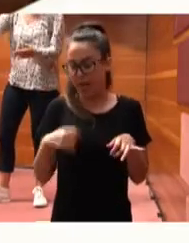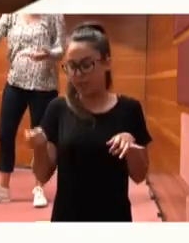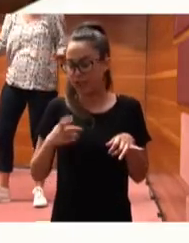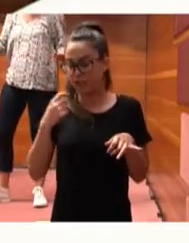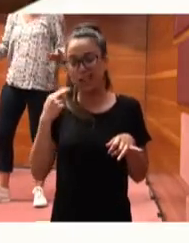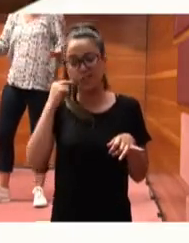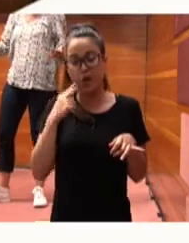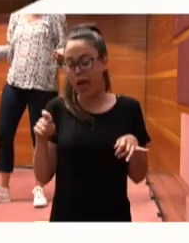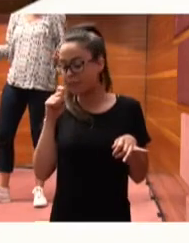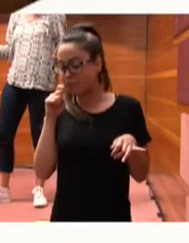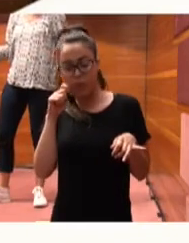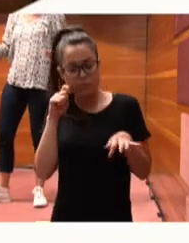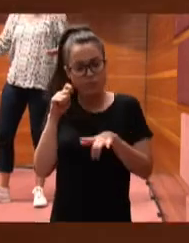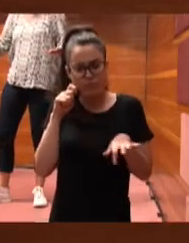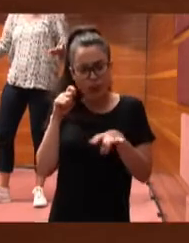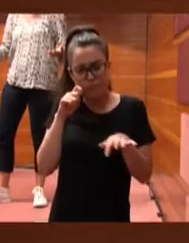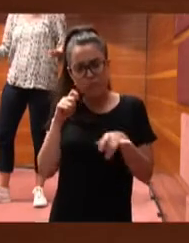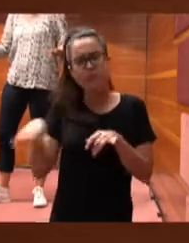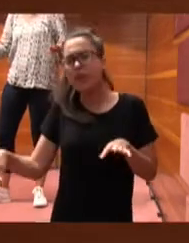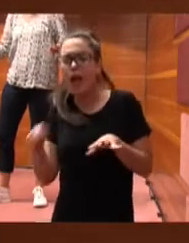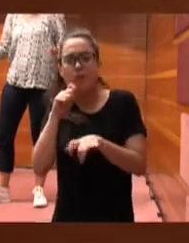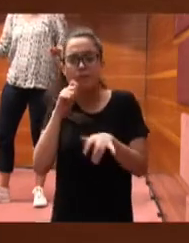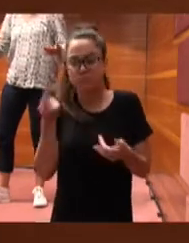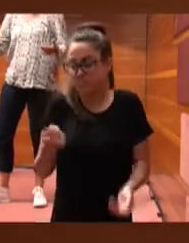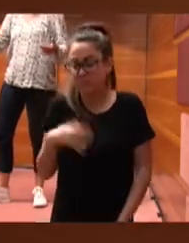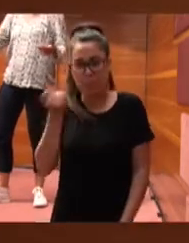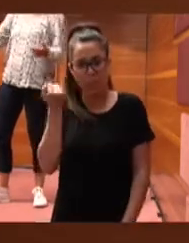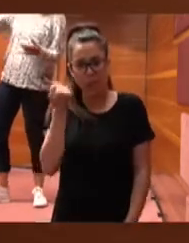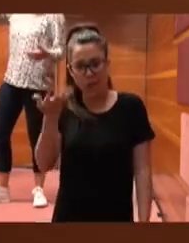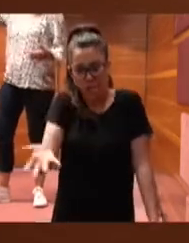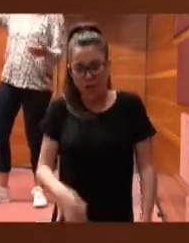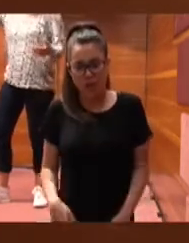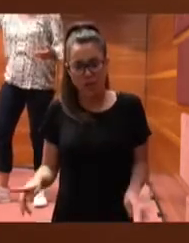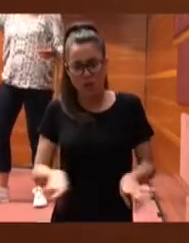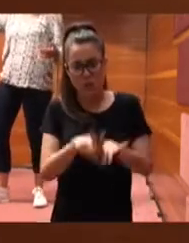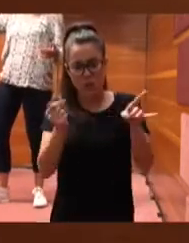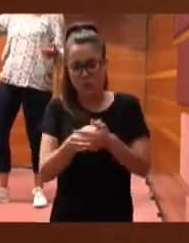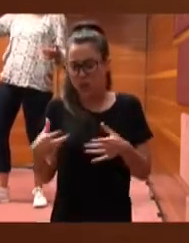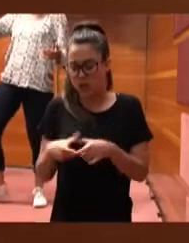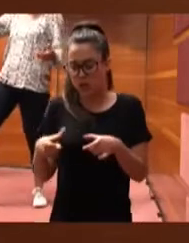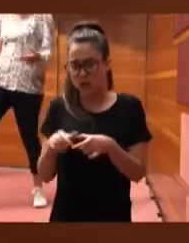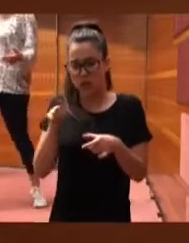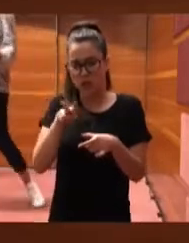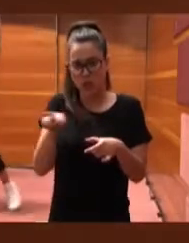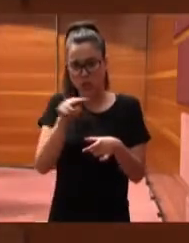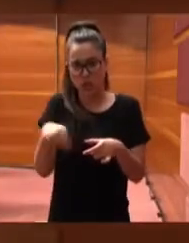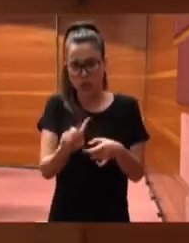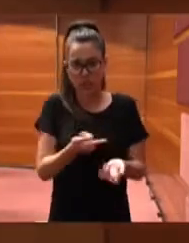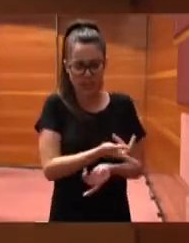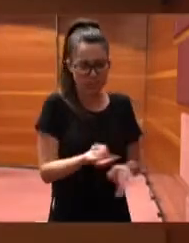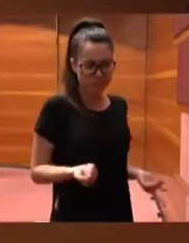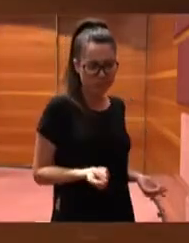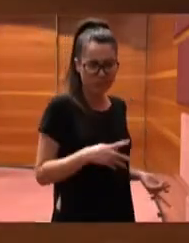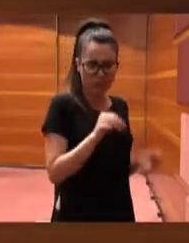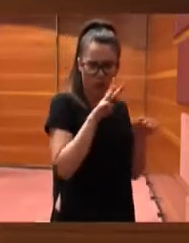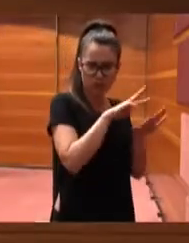O para darle al niño la merienda, que luego le pilla gustillo y a ver cómo todos los días tengo que ir al aeropuerto a coger la tableta de chocolate esta